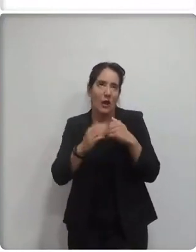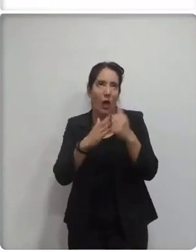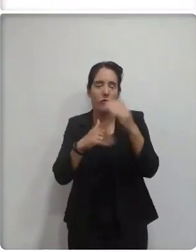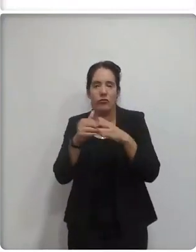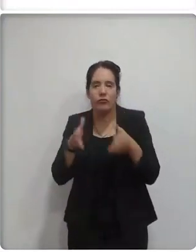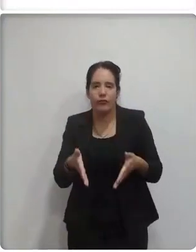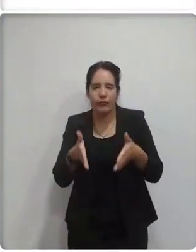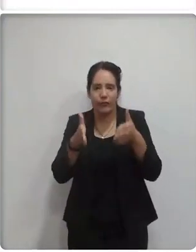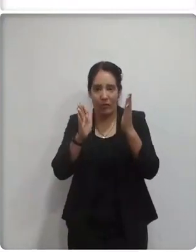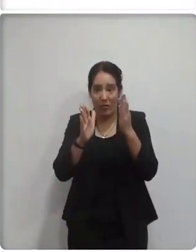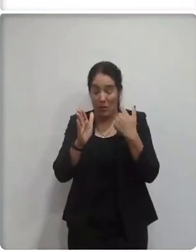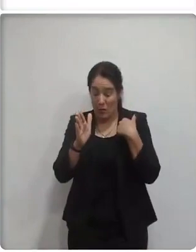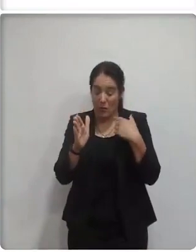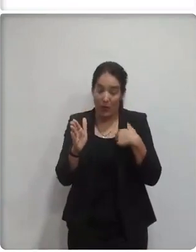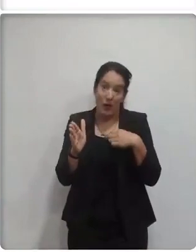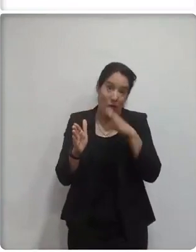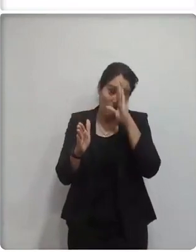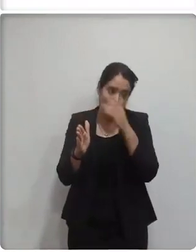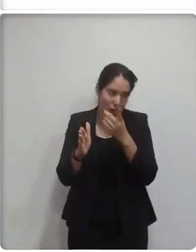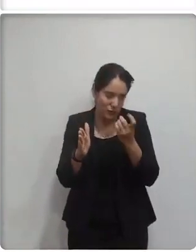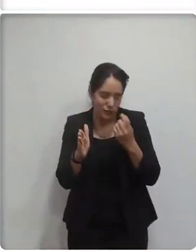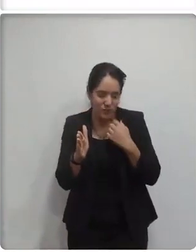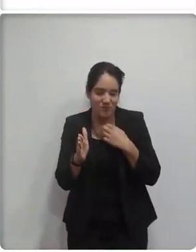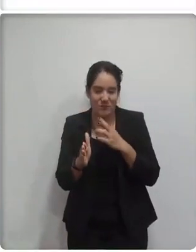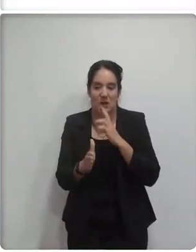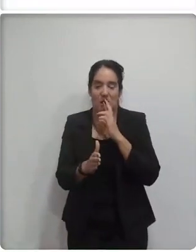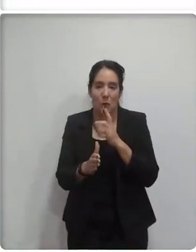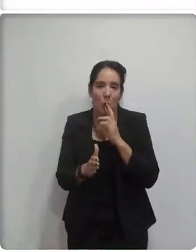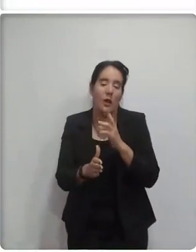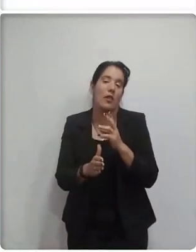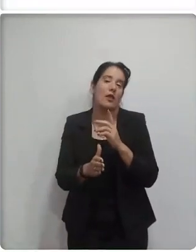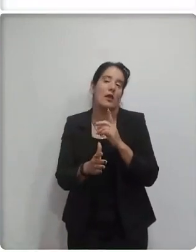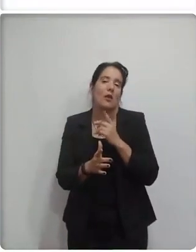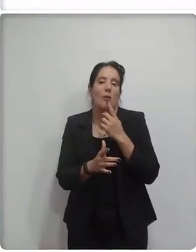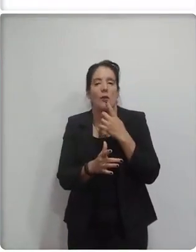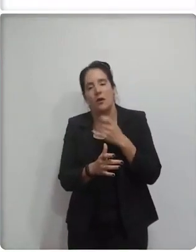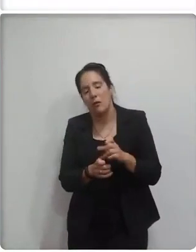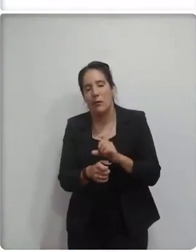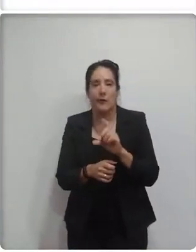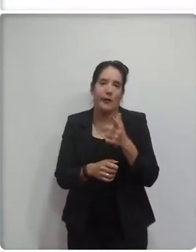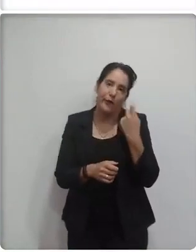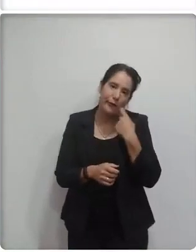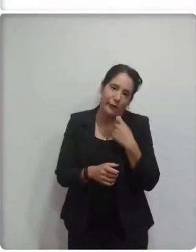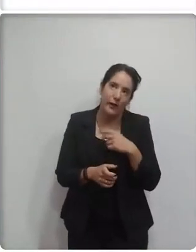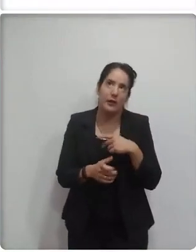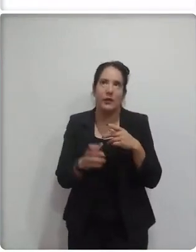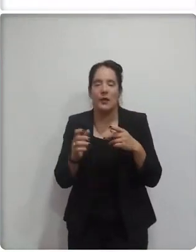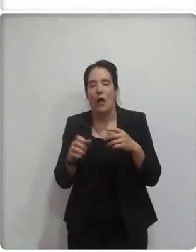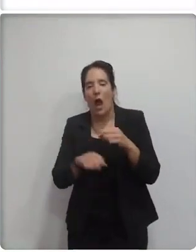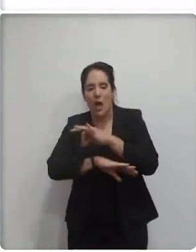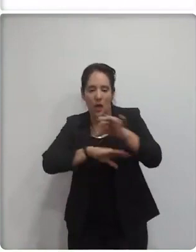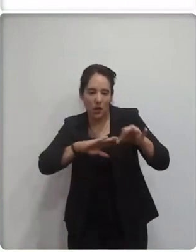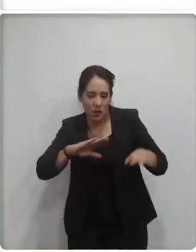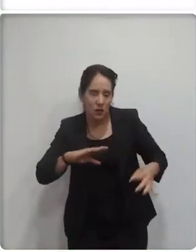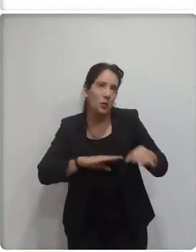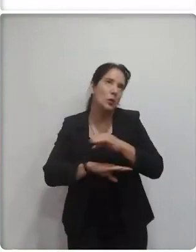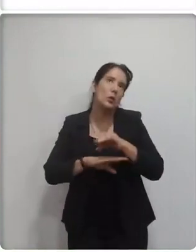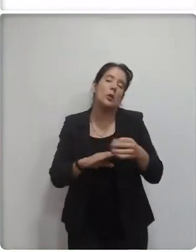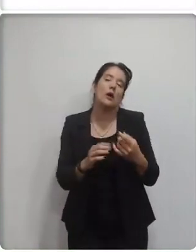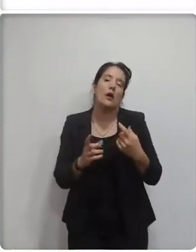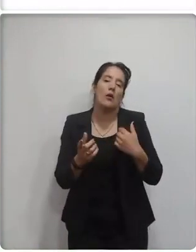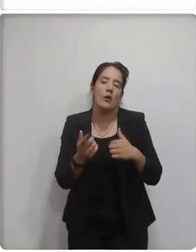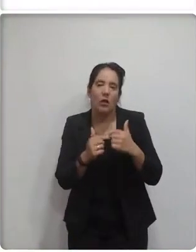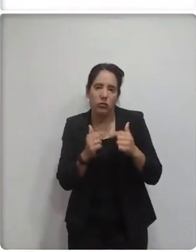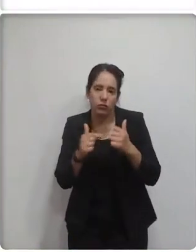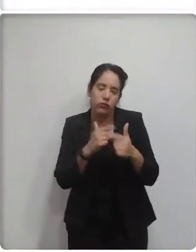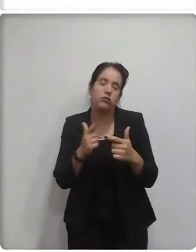Uno toma eso, ¿no? Y trata de dar respuesta, nos vinculamos con GAMS, Sector Arquitectura, van, hacen la visita, hacen